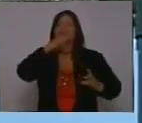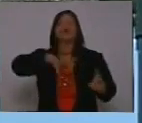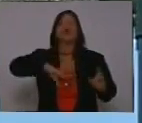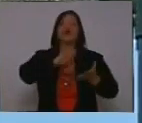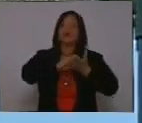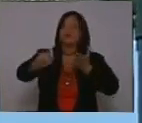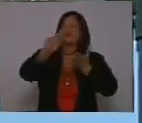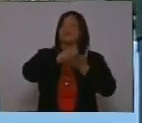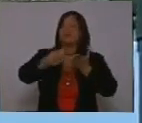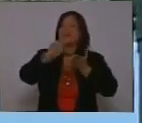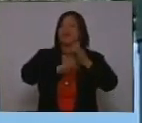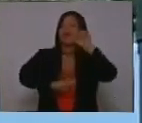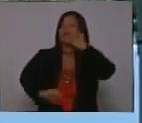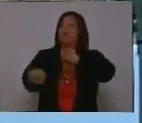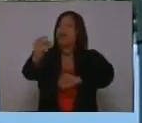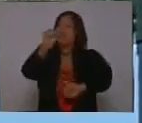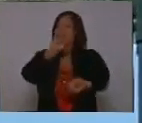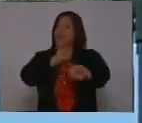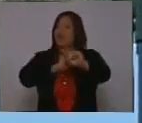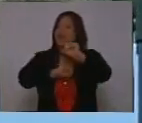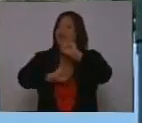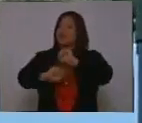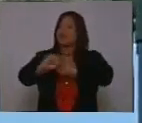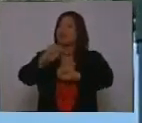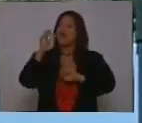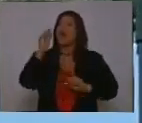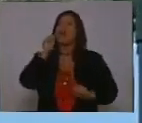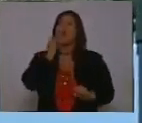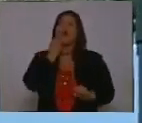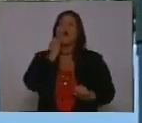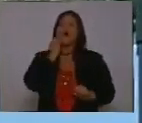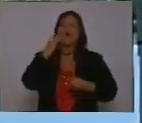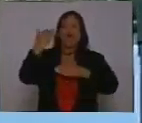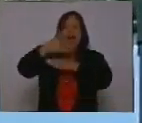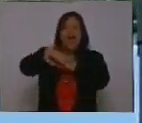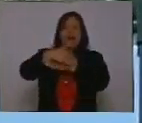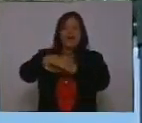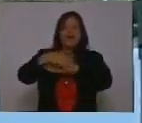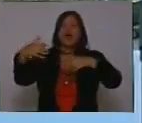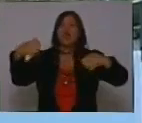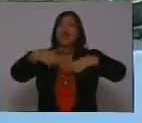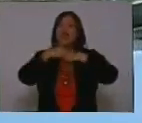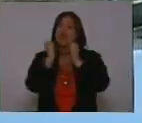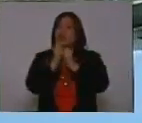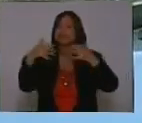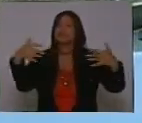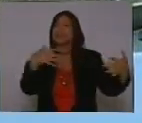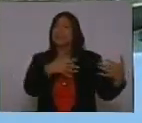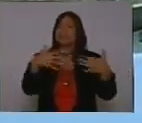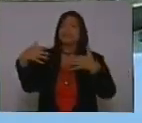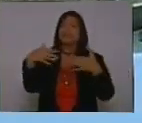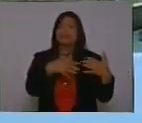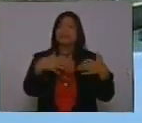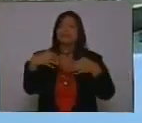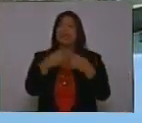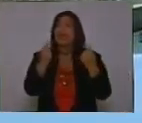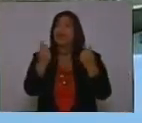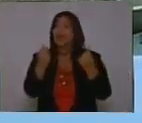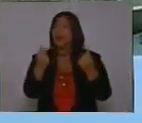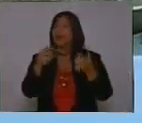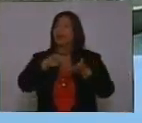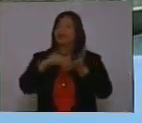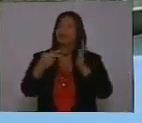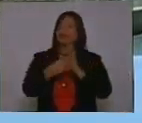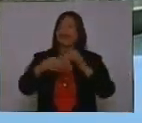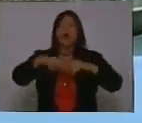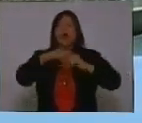y defendiendo a aquellos jóvenes que están afuera luchando por esos embates de la guerra económica,